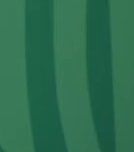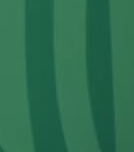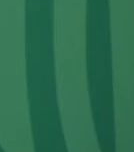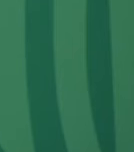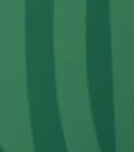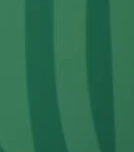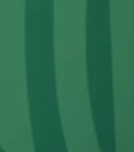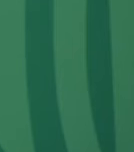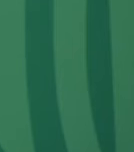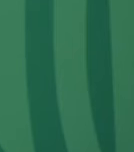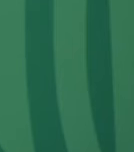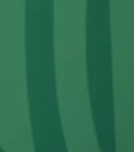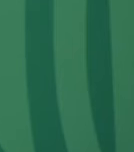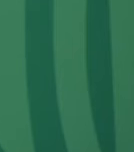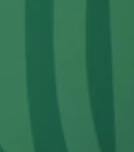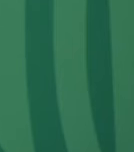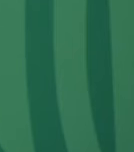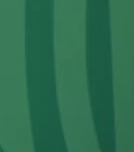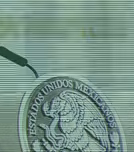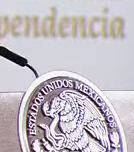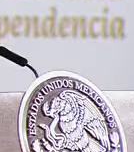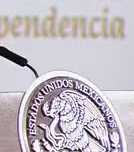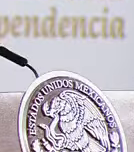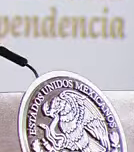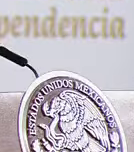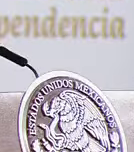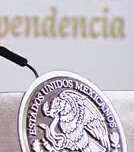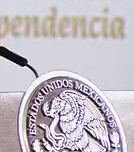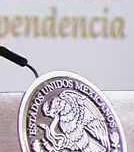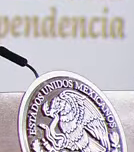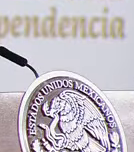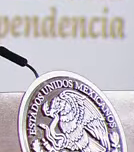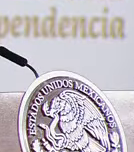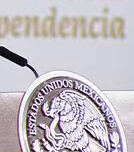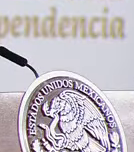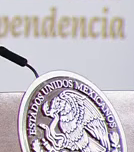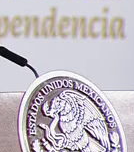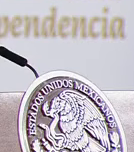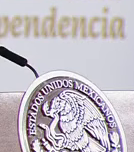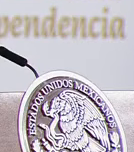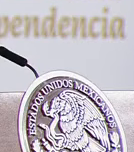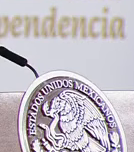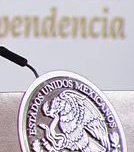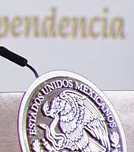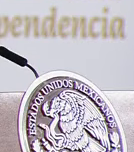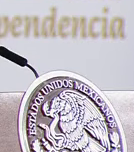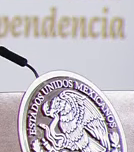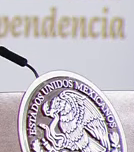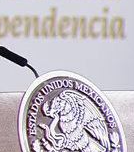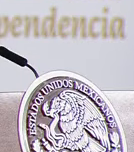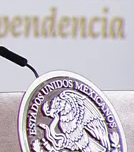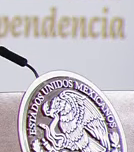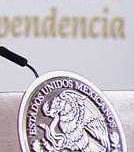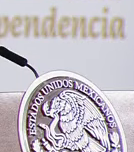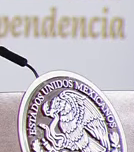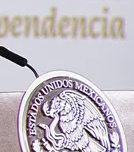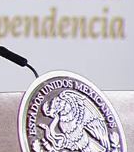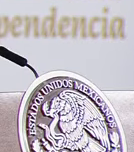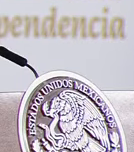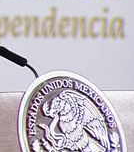Yo respeto a quienes opinan distinto, eso es también lo importante de la